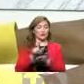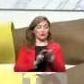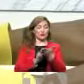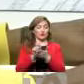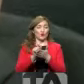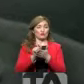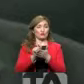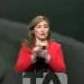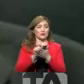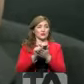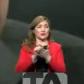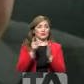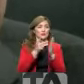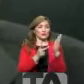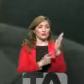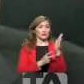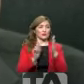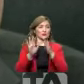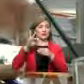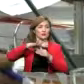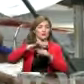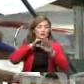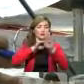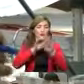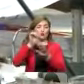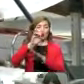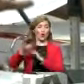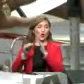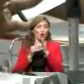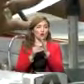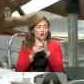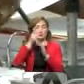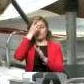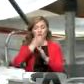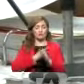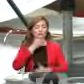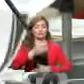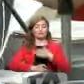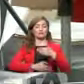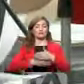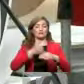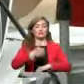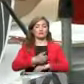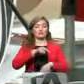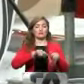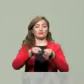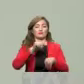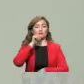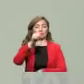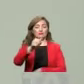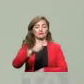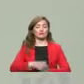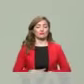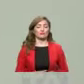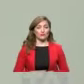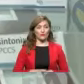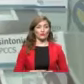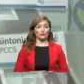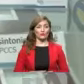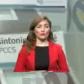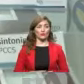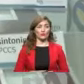el orden del día. Y con 5 votos a favor y 1 en contra, decidieron que iniciarán el proceso de selección de las autoridades restantes, considerando,